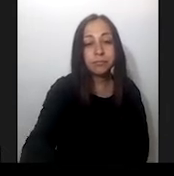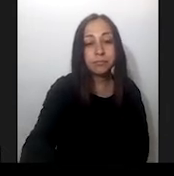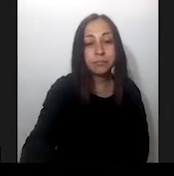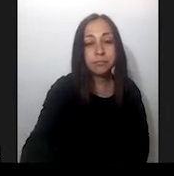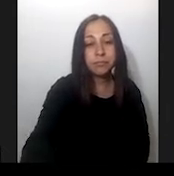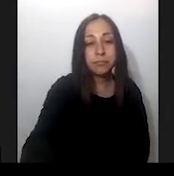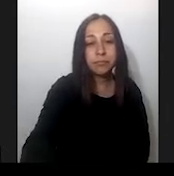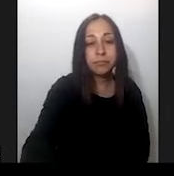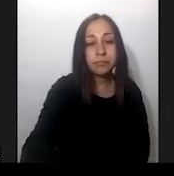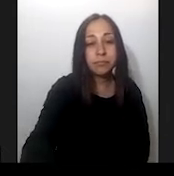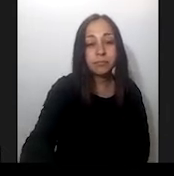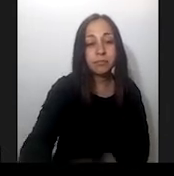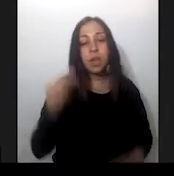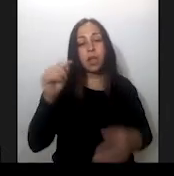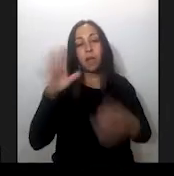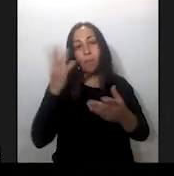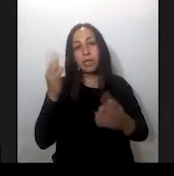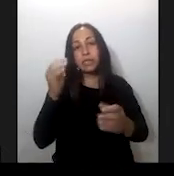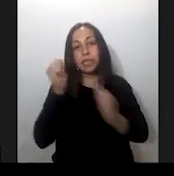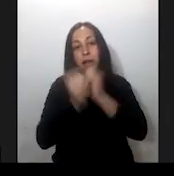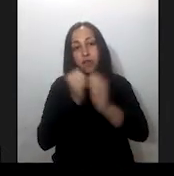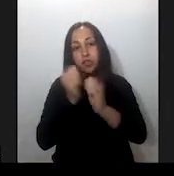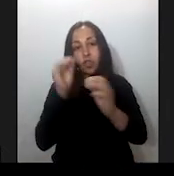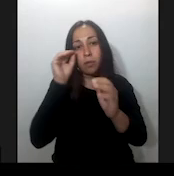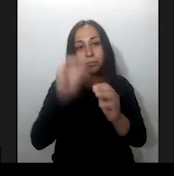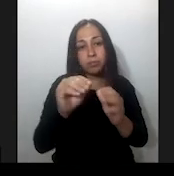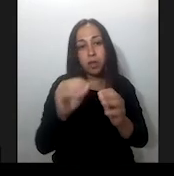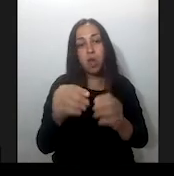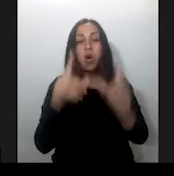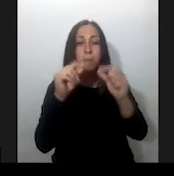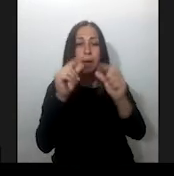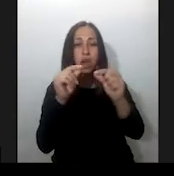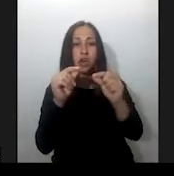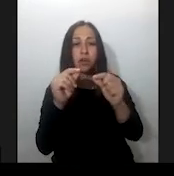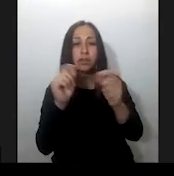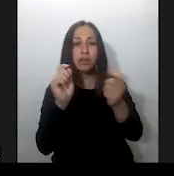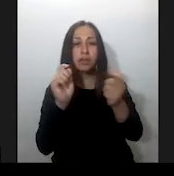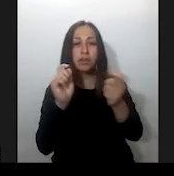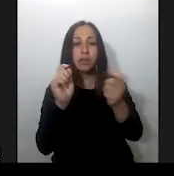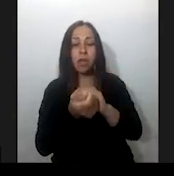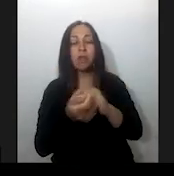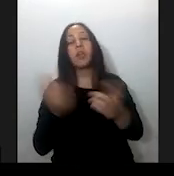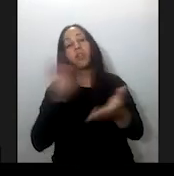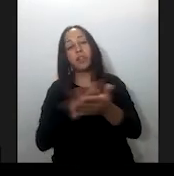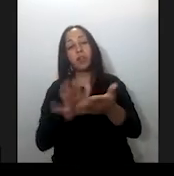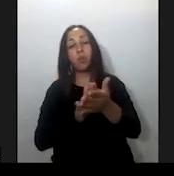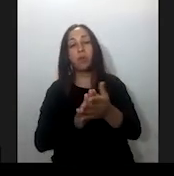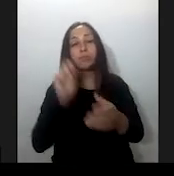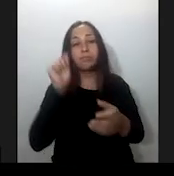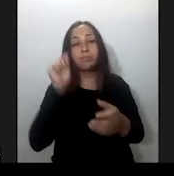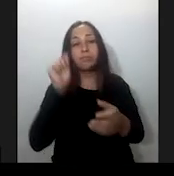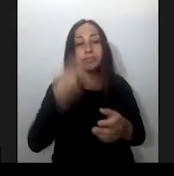que también podrían copiarlo para abajo y simplemente cambiar el valor de referencia, ¿no? Pero bueno, vamos a volver a hacerlo.